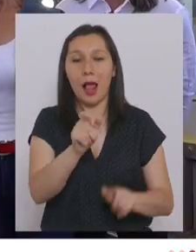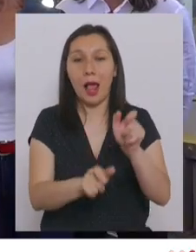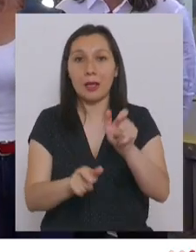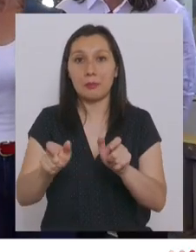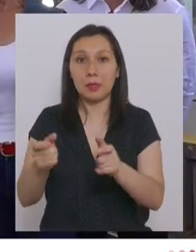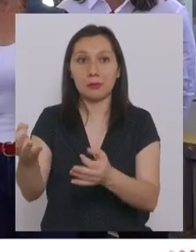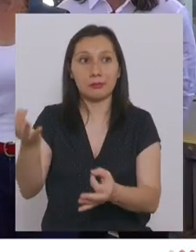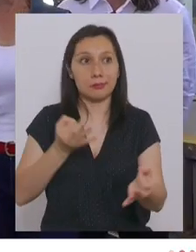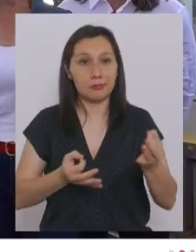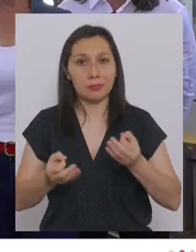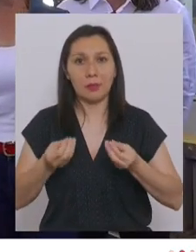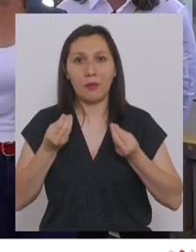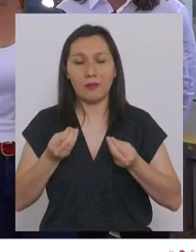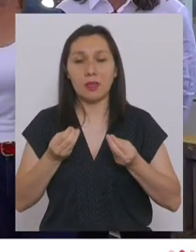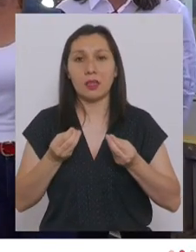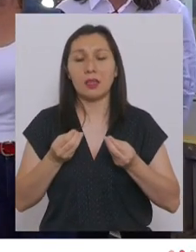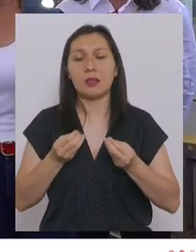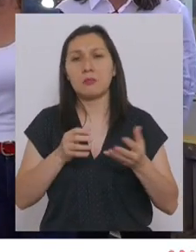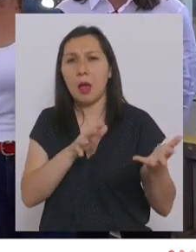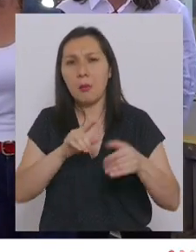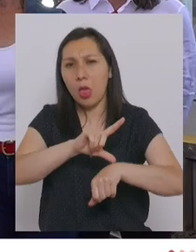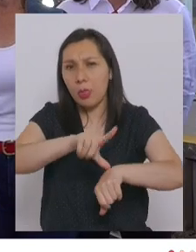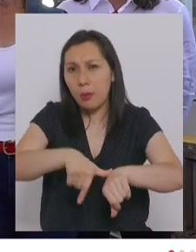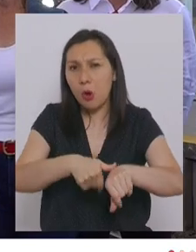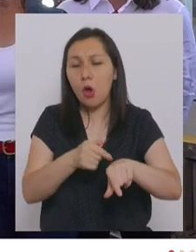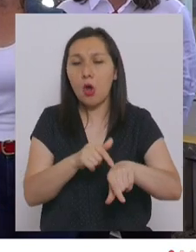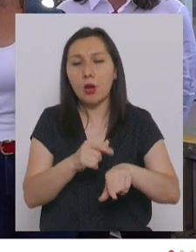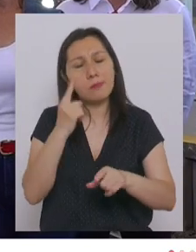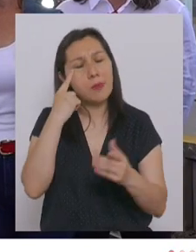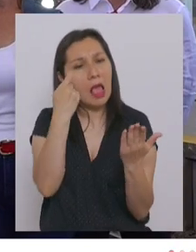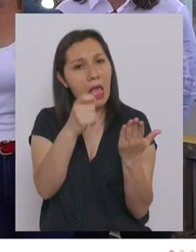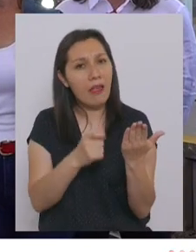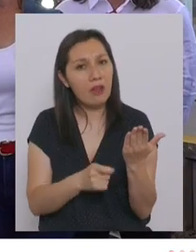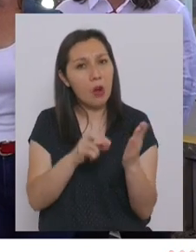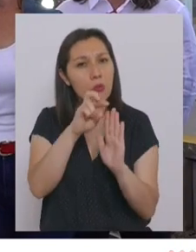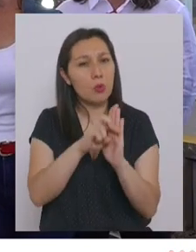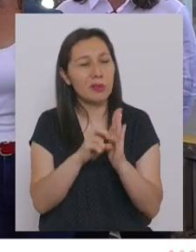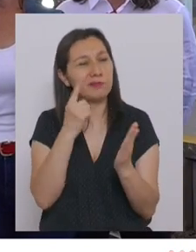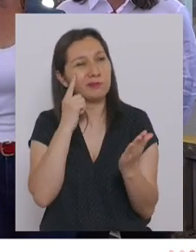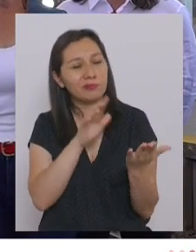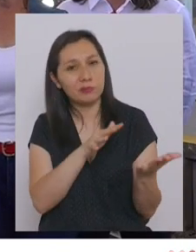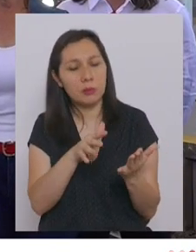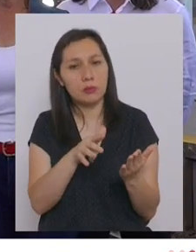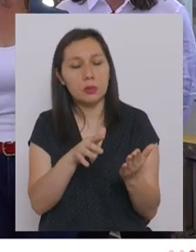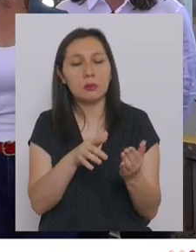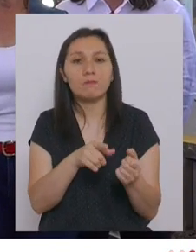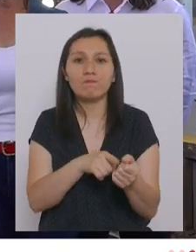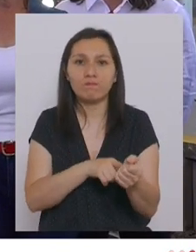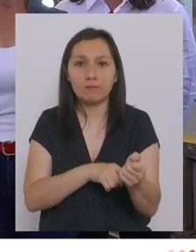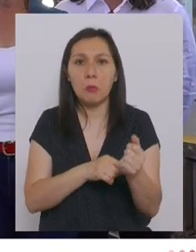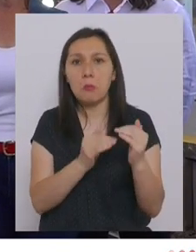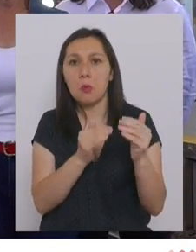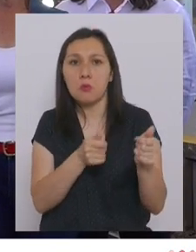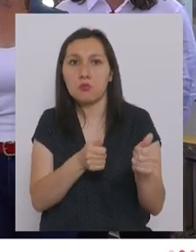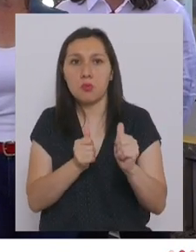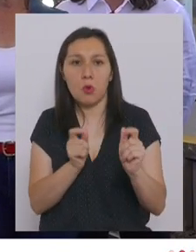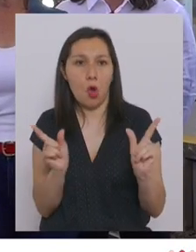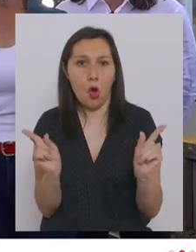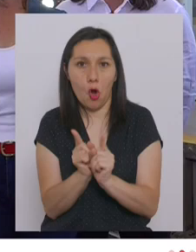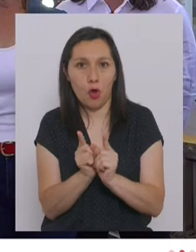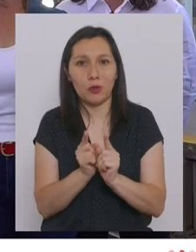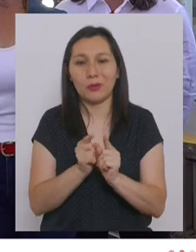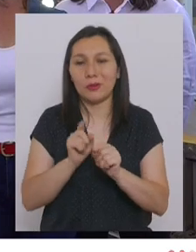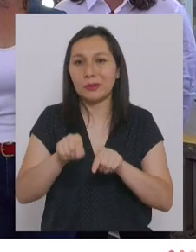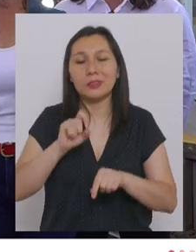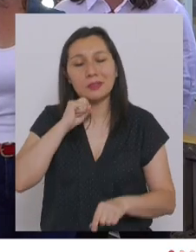personas impresionante. Los tráficos que estimábamos cuando evaluábamos estos proyectos han sido largamente superados, lo cual significa